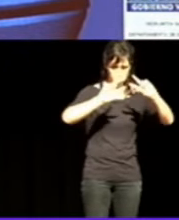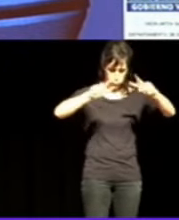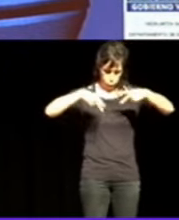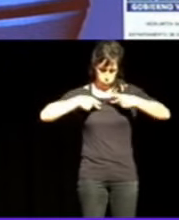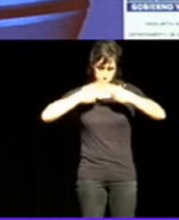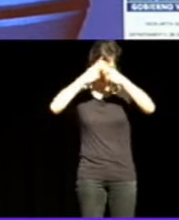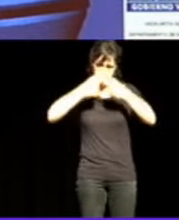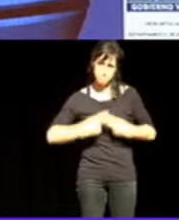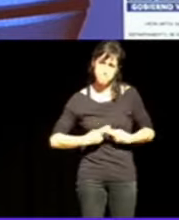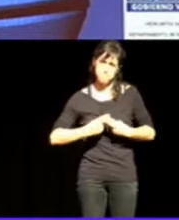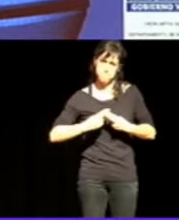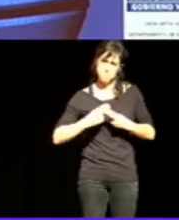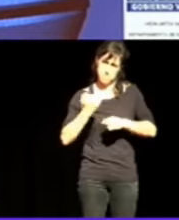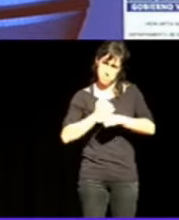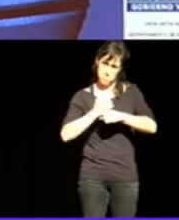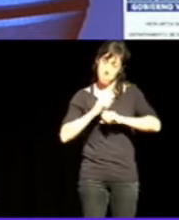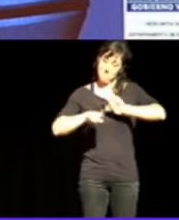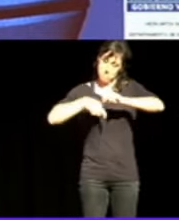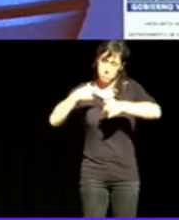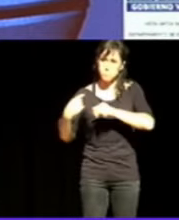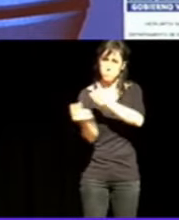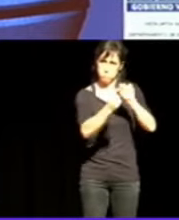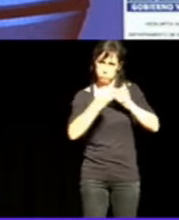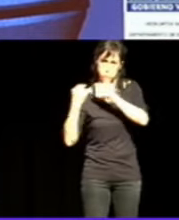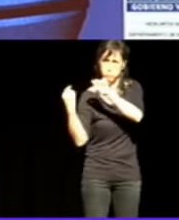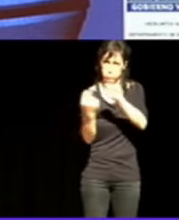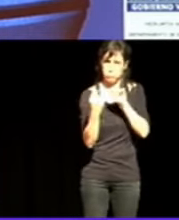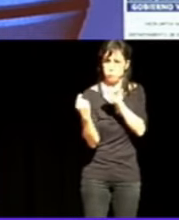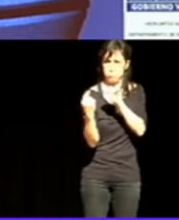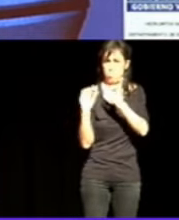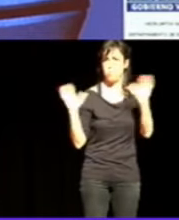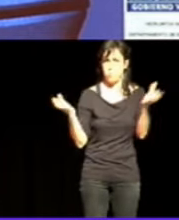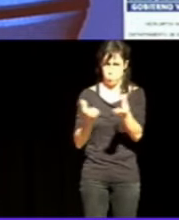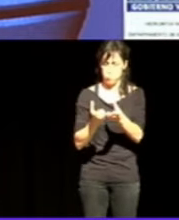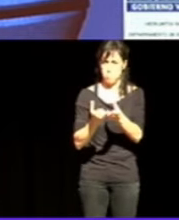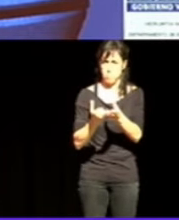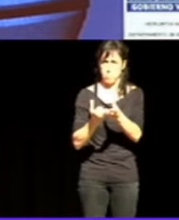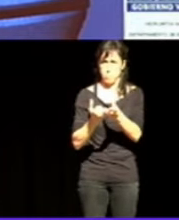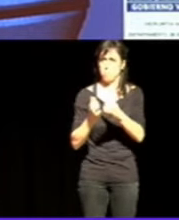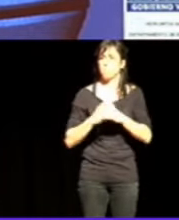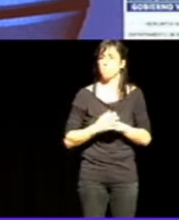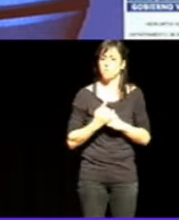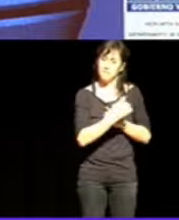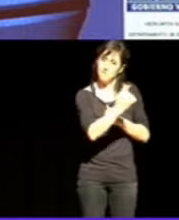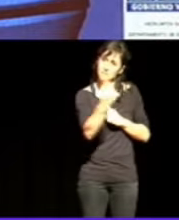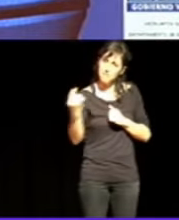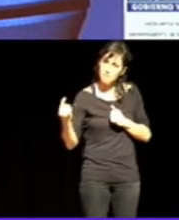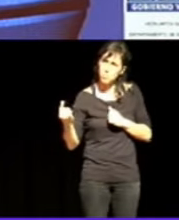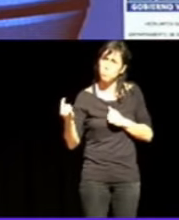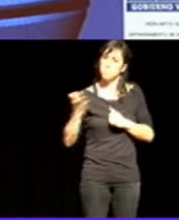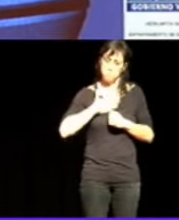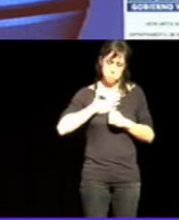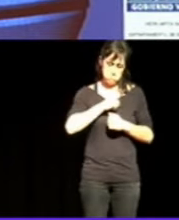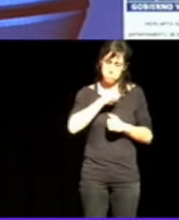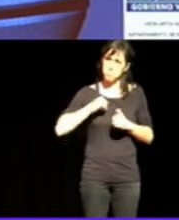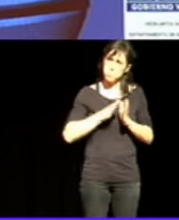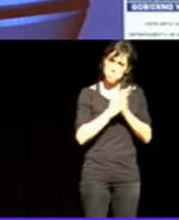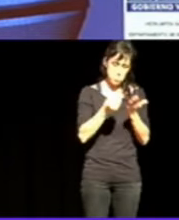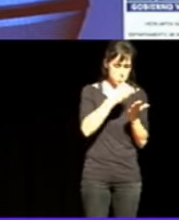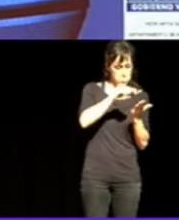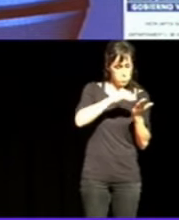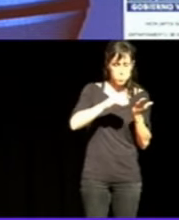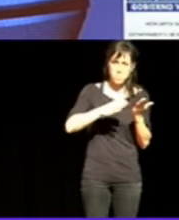grupos, debatimos, etcétera. Tú cuentas lo que tú quieras contar, pero tú puedes escribir en tu cuaderno todo lo que hayas ido